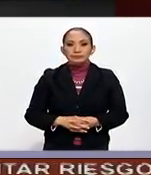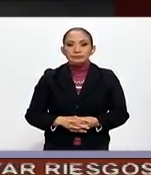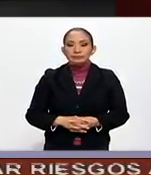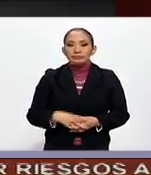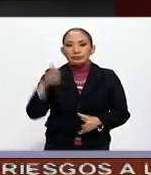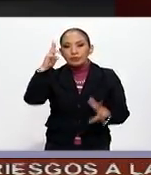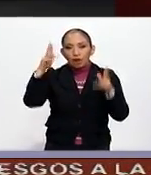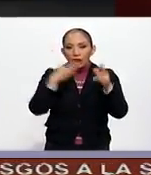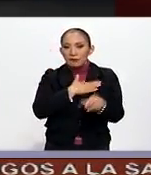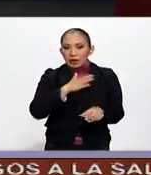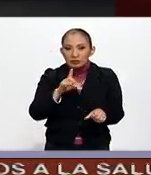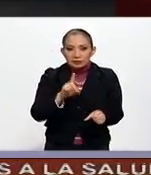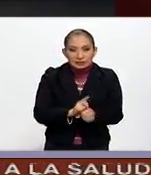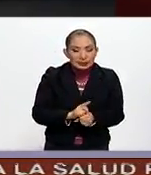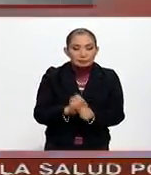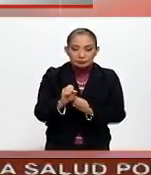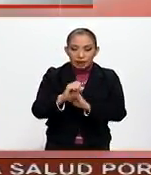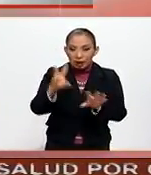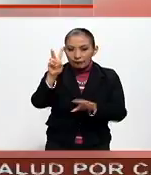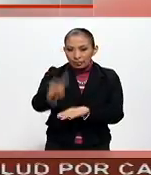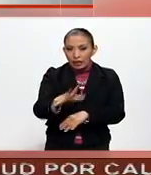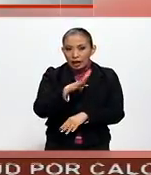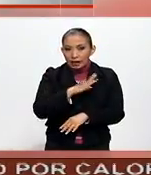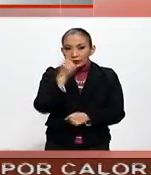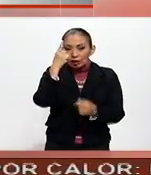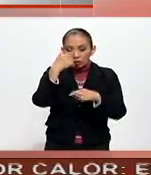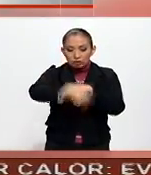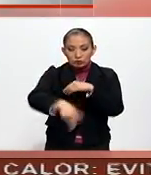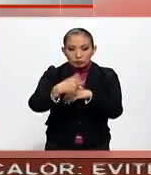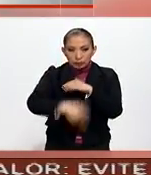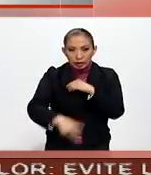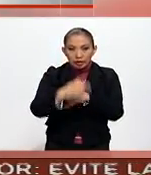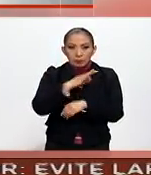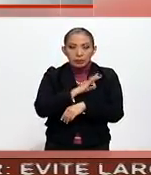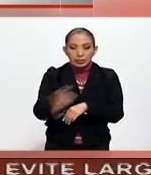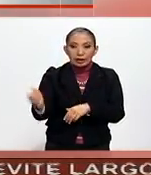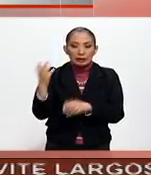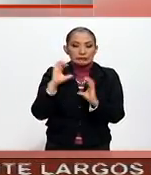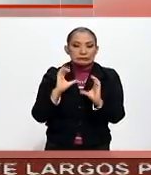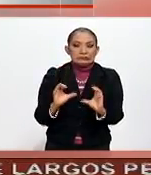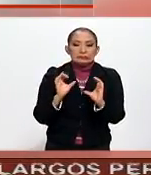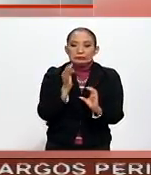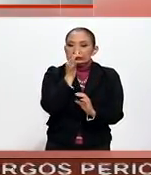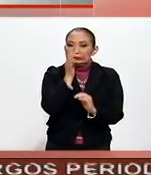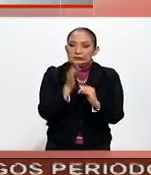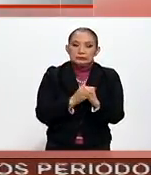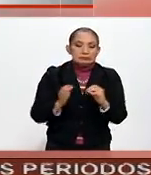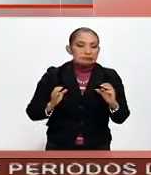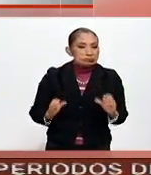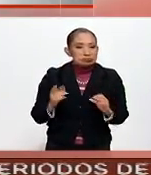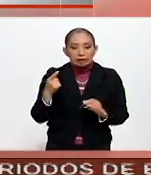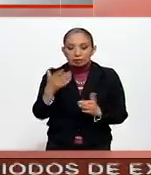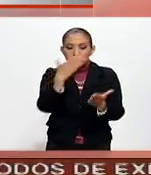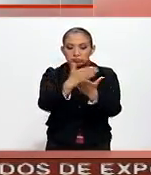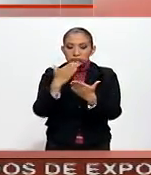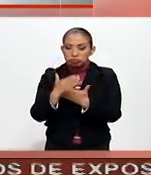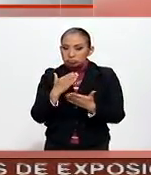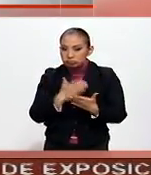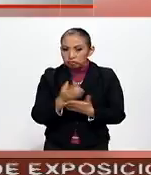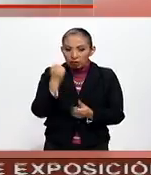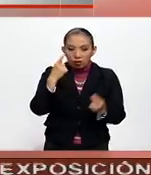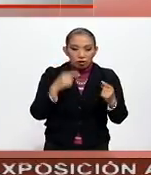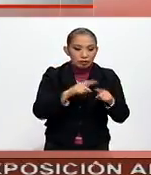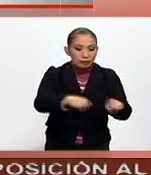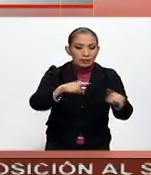¿Cómo están? Muy buenos días. En efecto, hay algunas cifras que pueden ser alarmantes luego de estos bloqueos, diversos